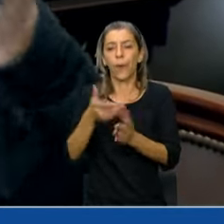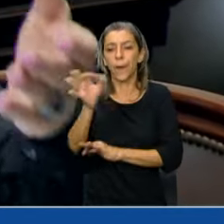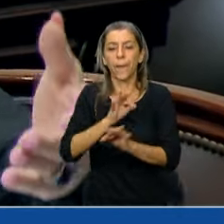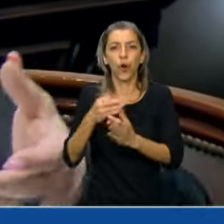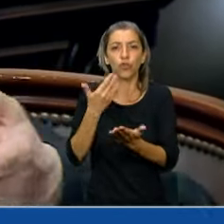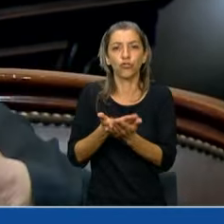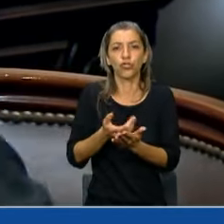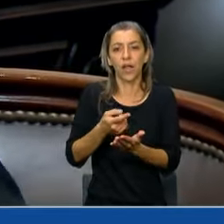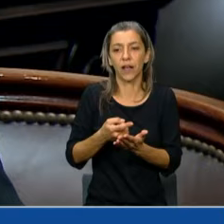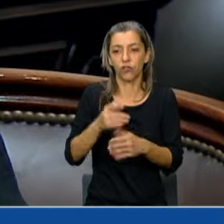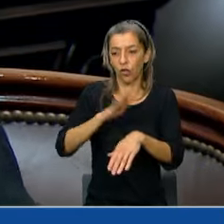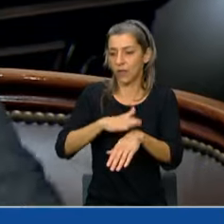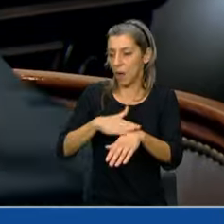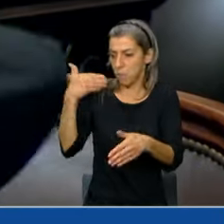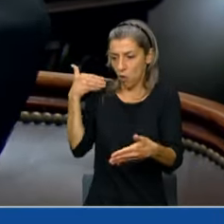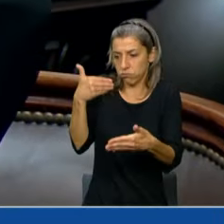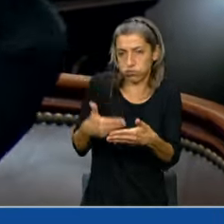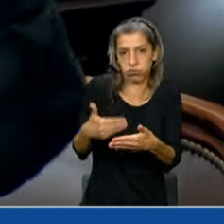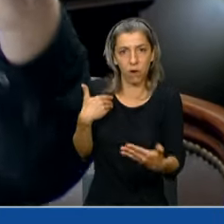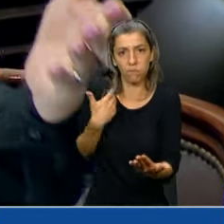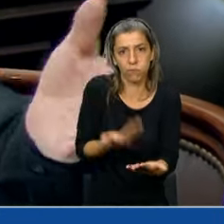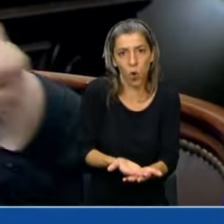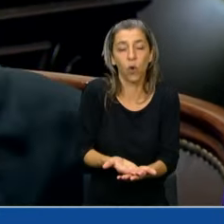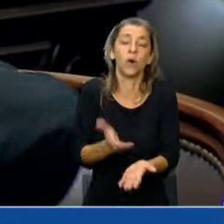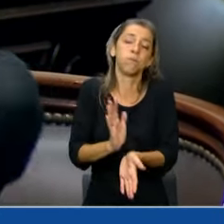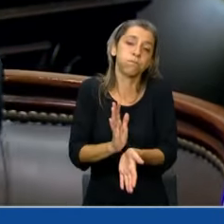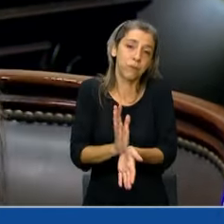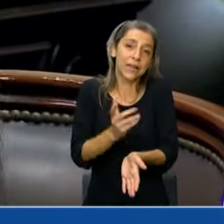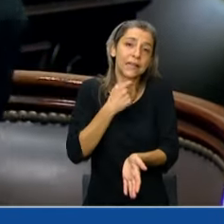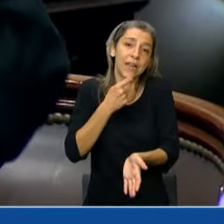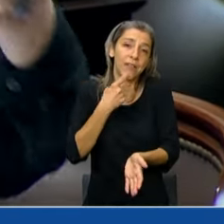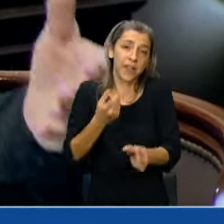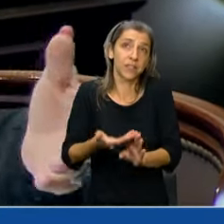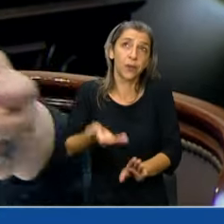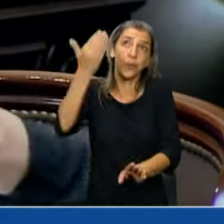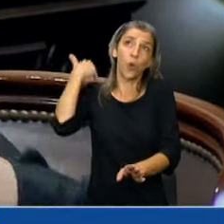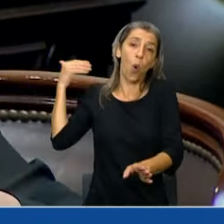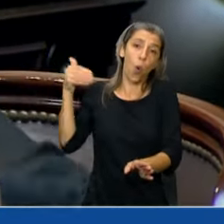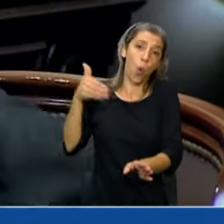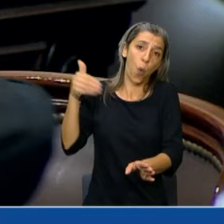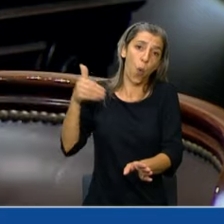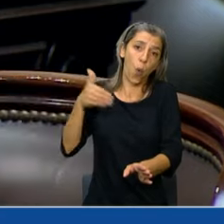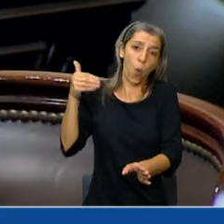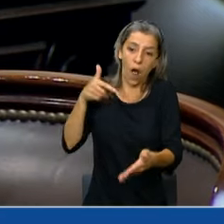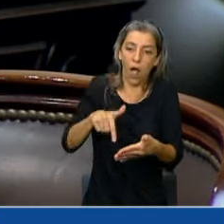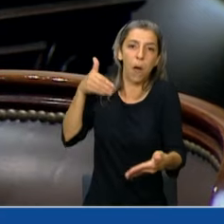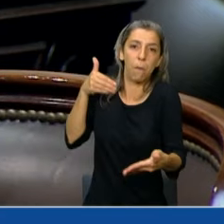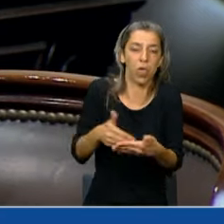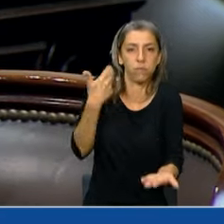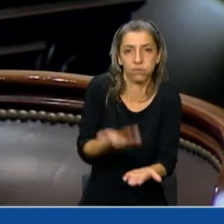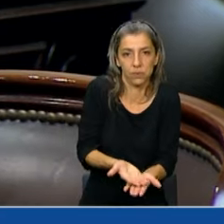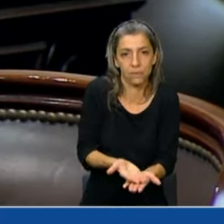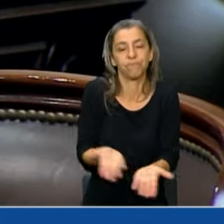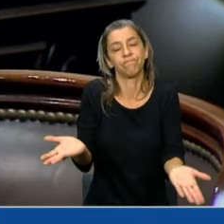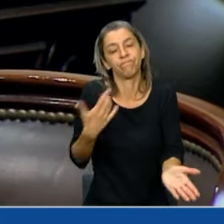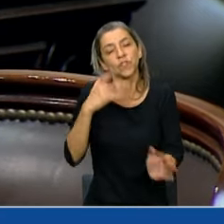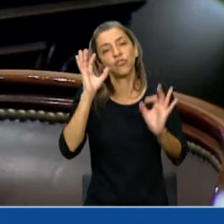la que se trató el tema o sea la lentitud inicial y la prontitud final Yo soy de los que creen que los